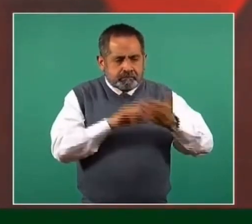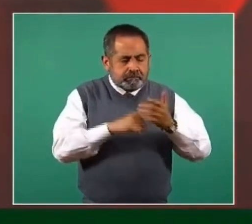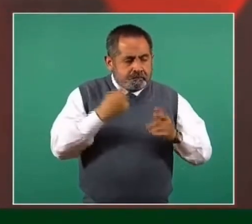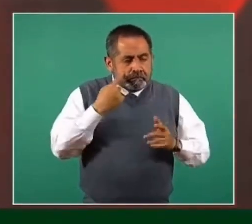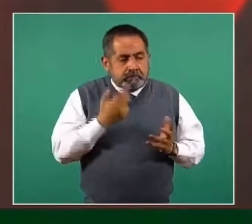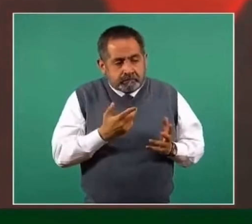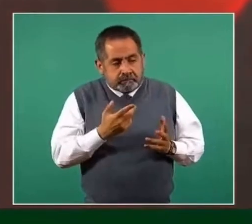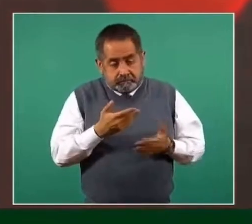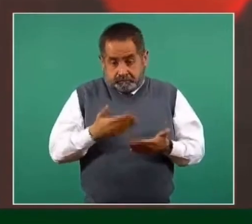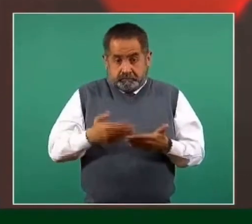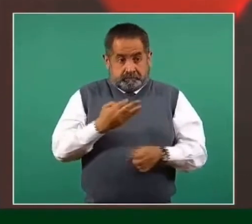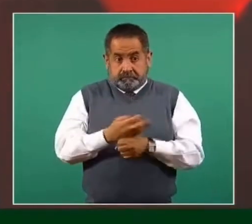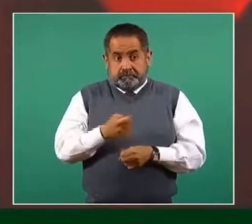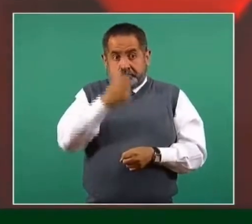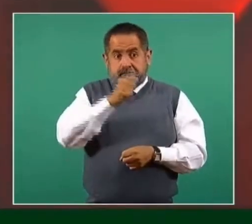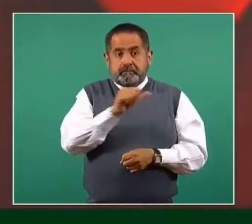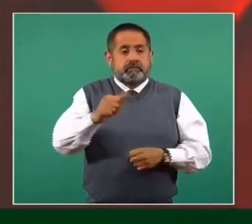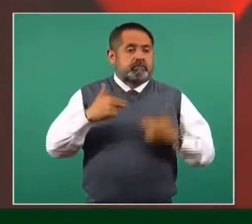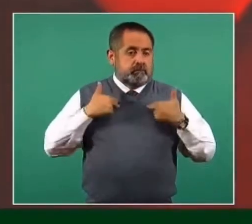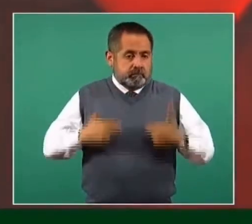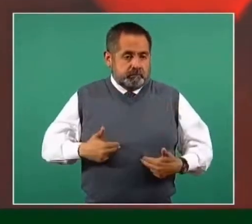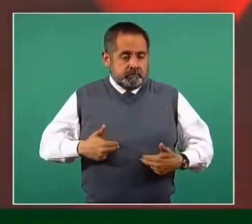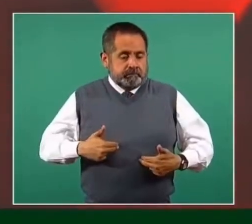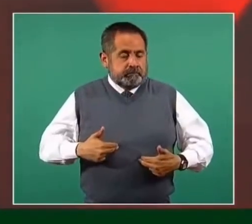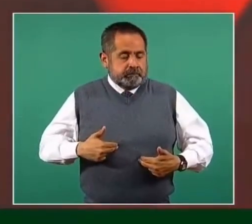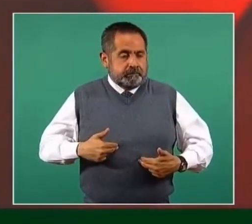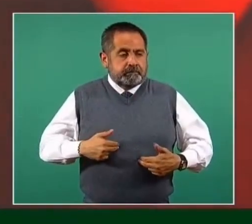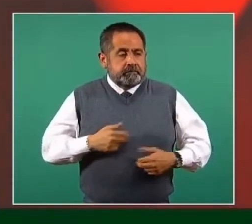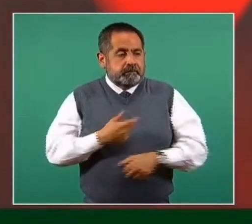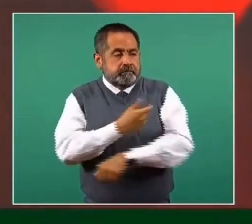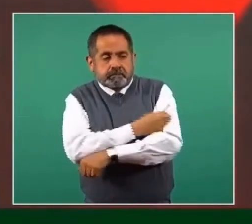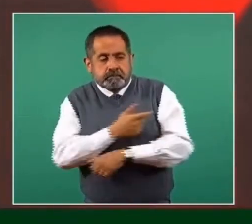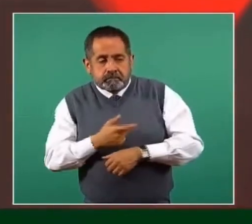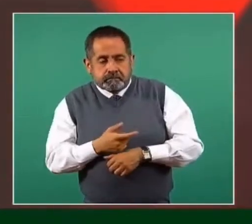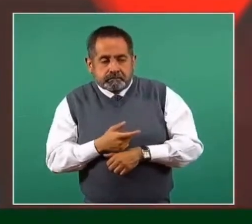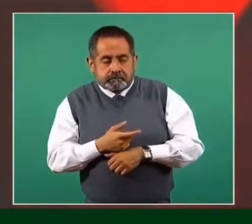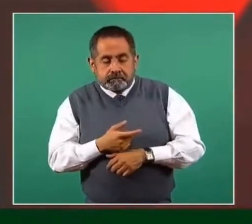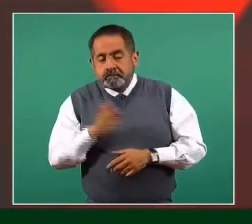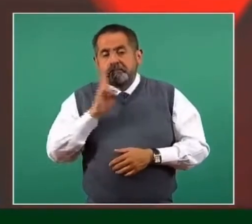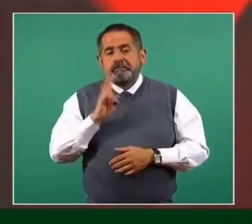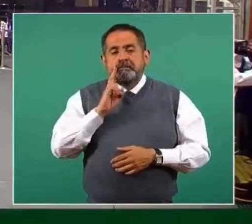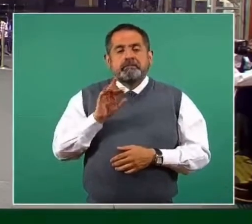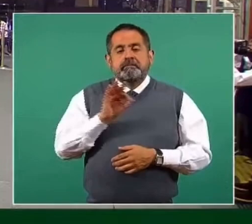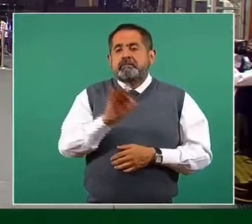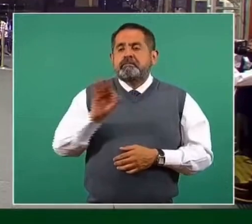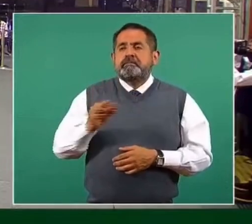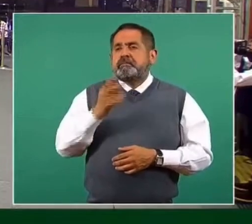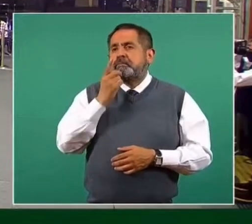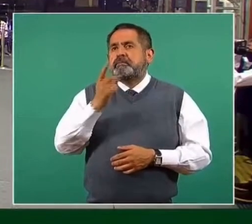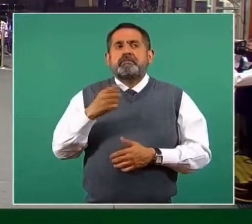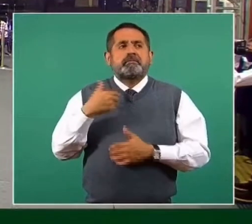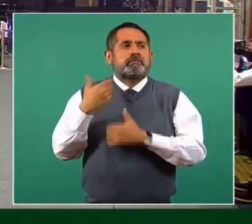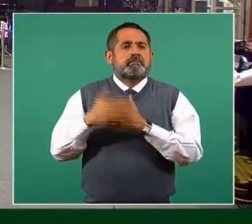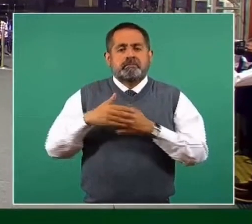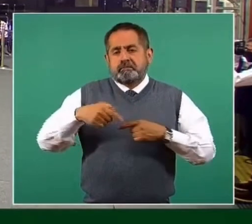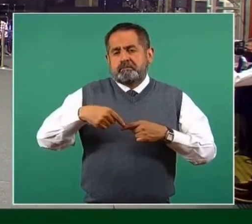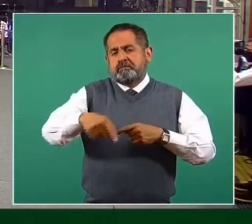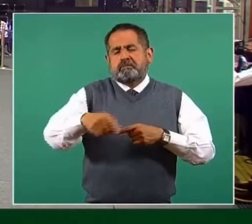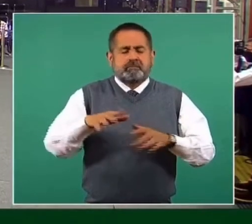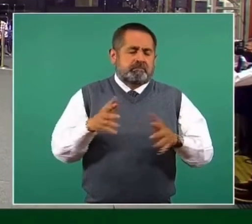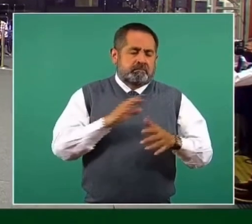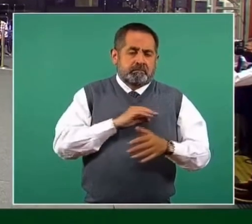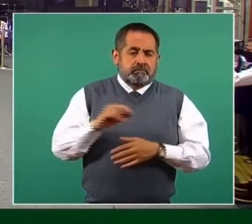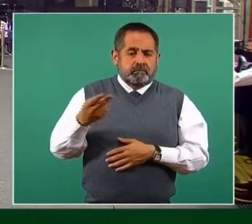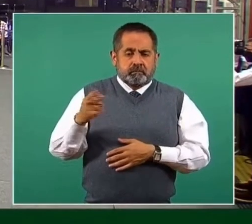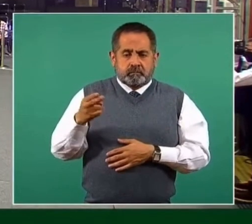especies animales. El programa, el calendario de la vacuna patria contempla prácticamente el resto del año hasta noviembre